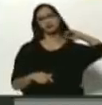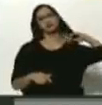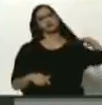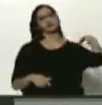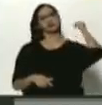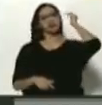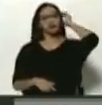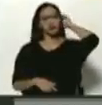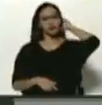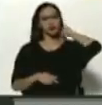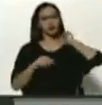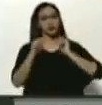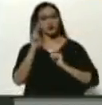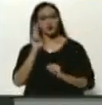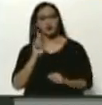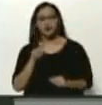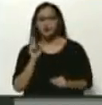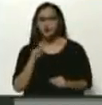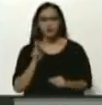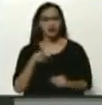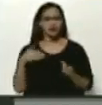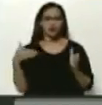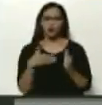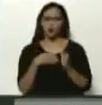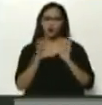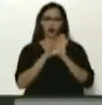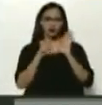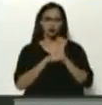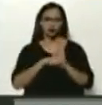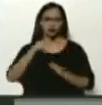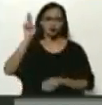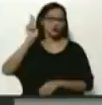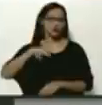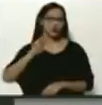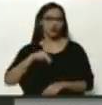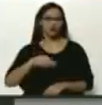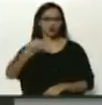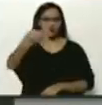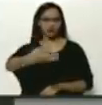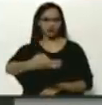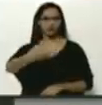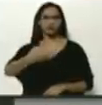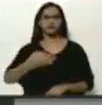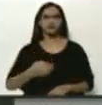que jamás será en contra de la Constitución bolivariana. Se los garantizo.